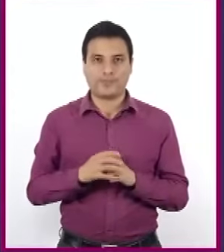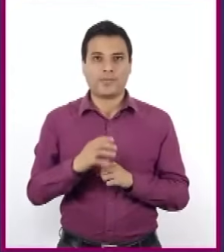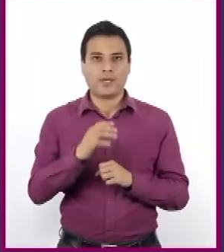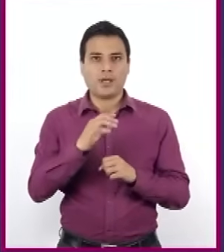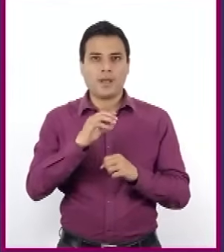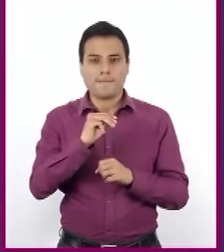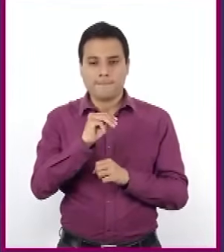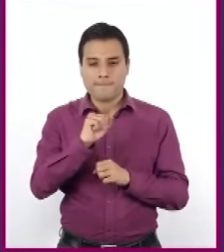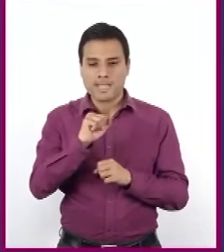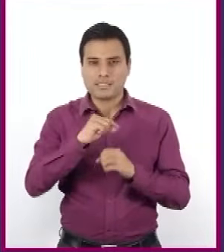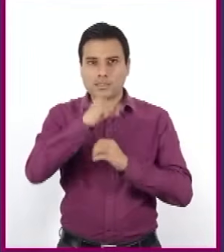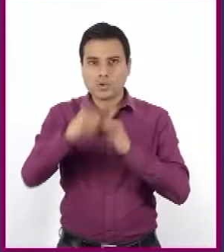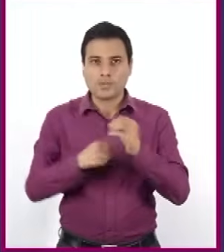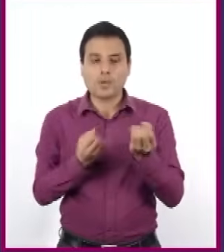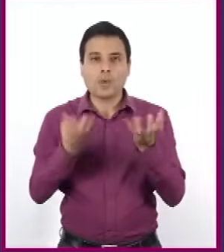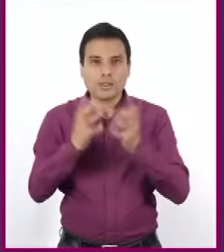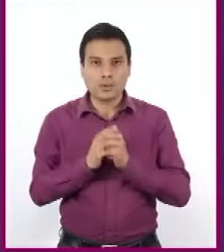valor de